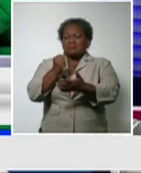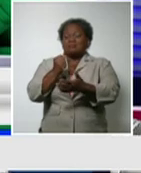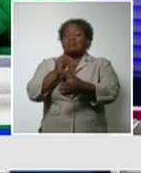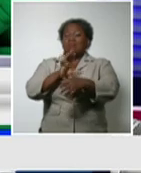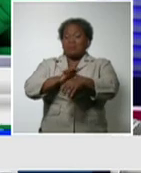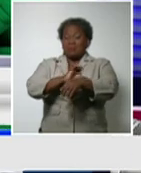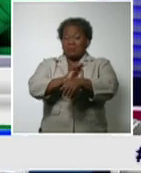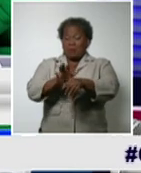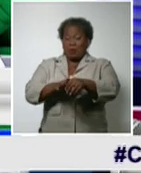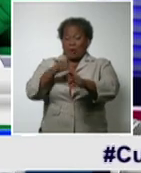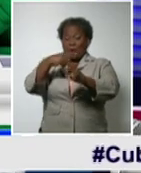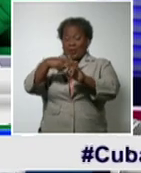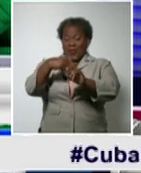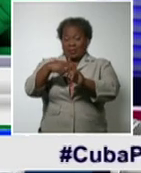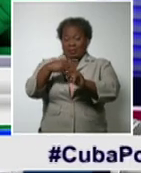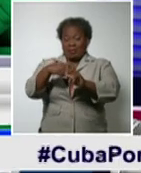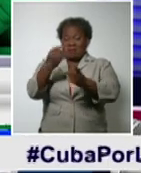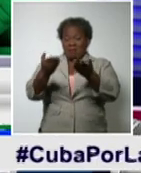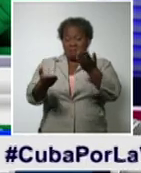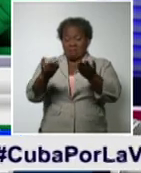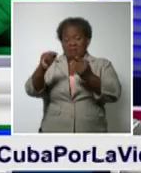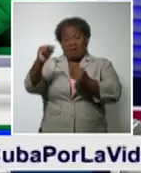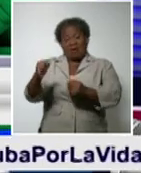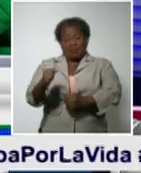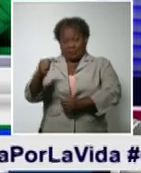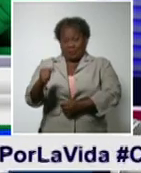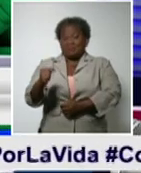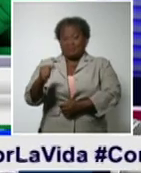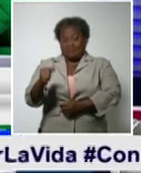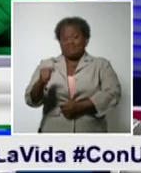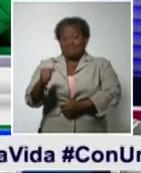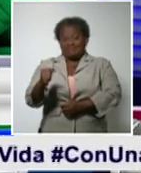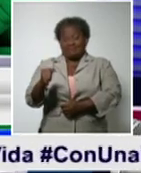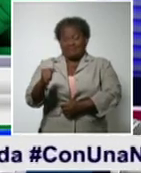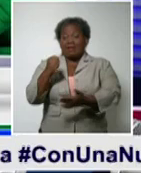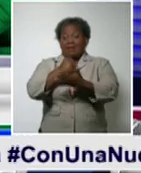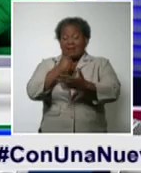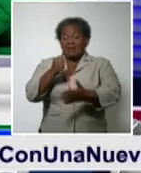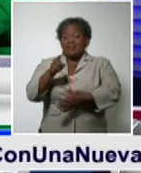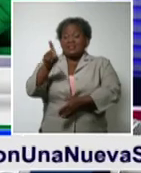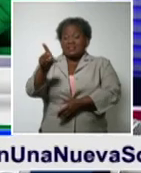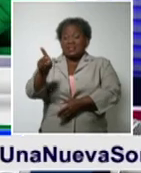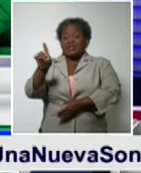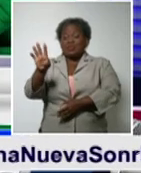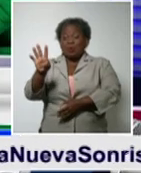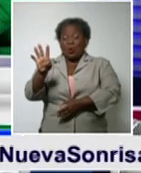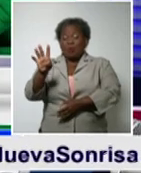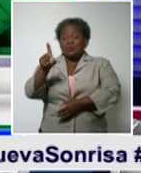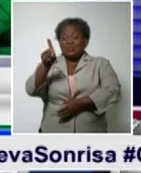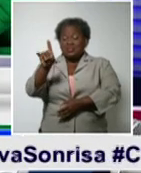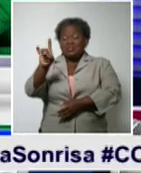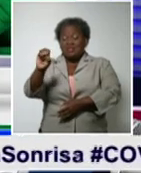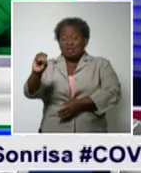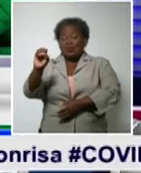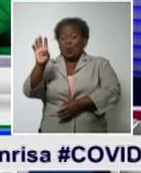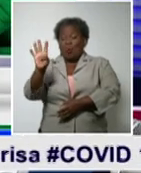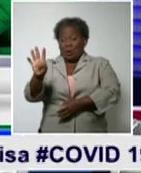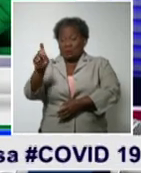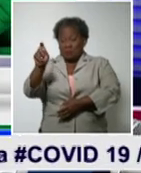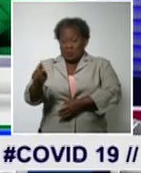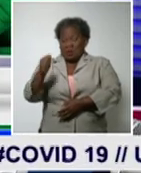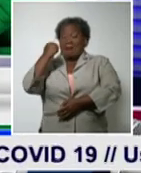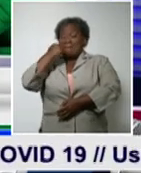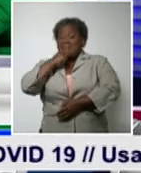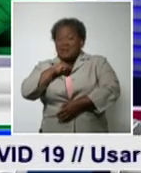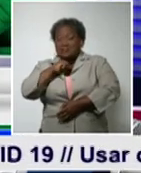ayer, pues el balance es negativo. Diagnosticamos 104 casos más que las altas que se dieron en el